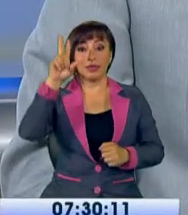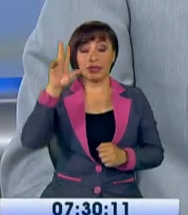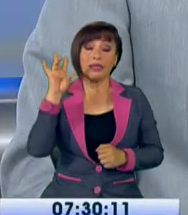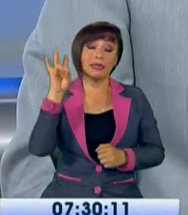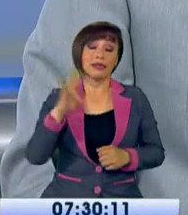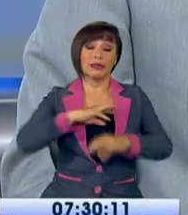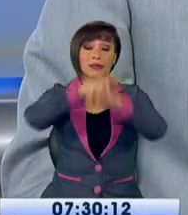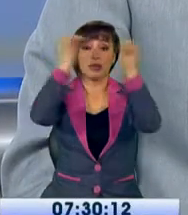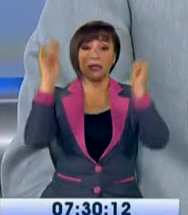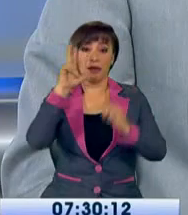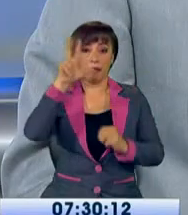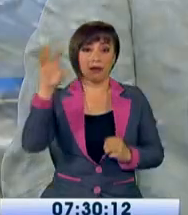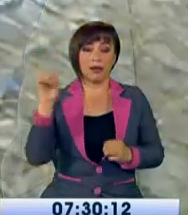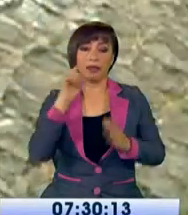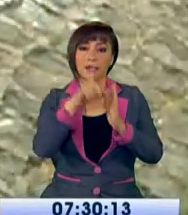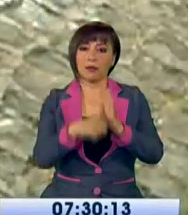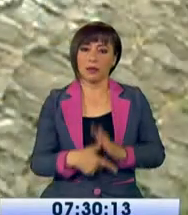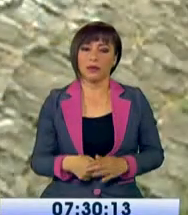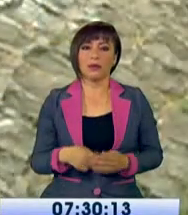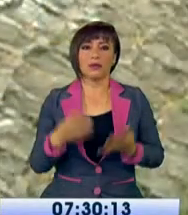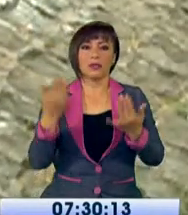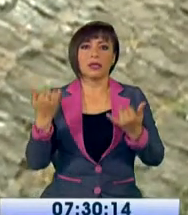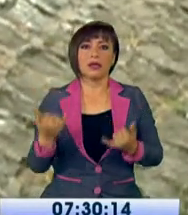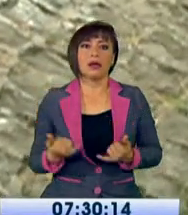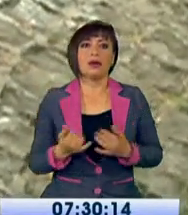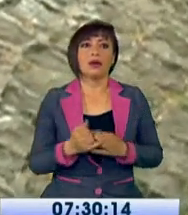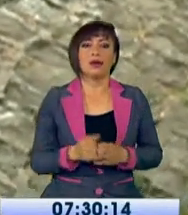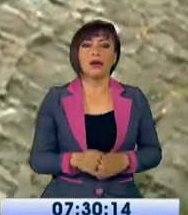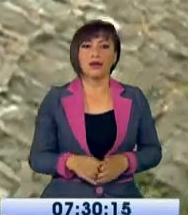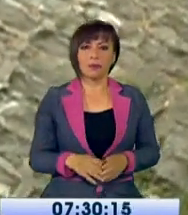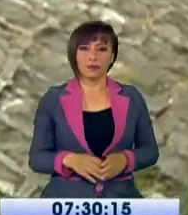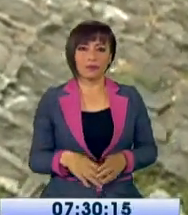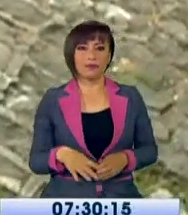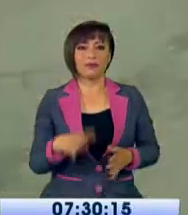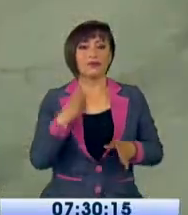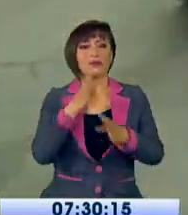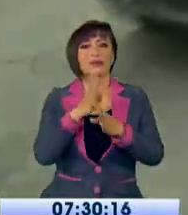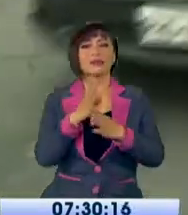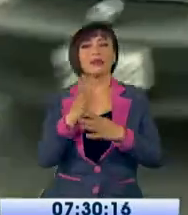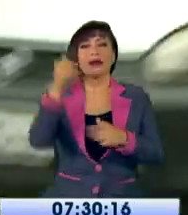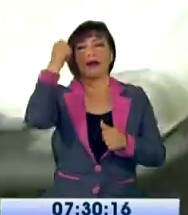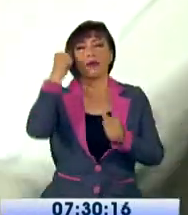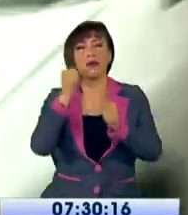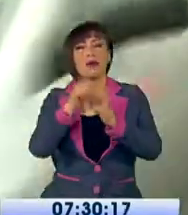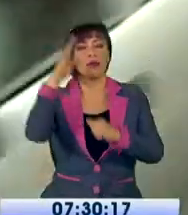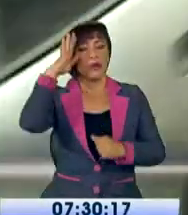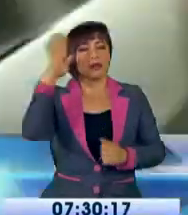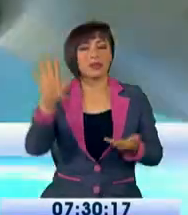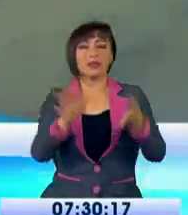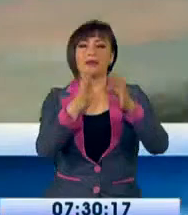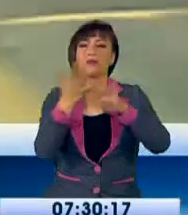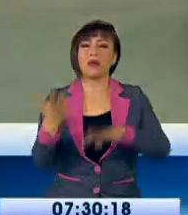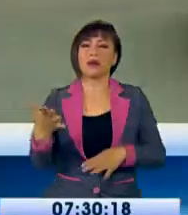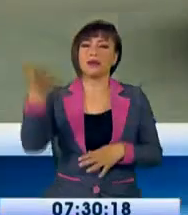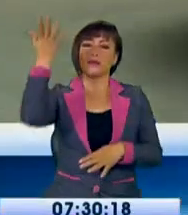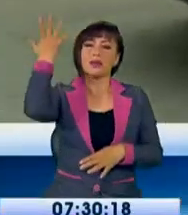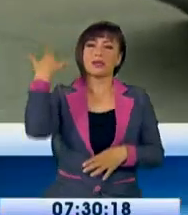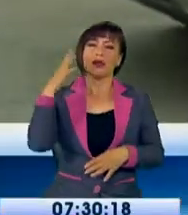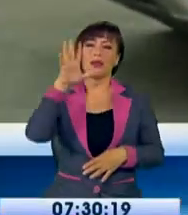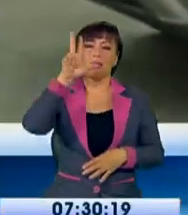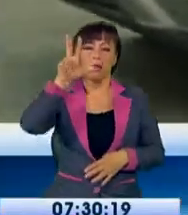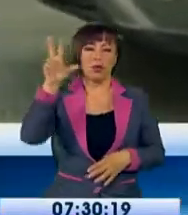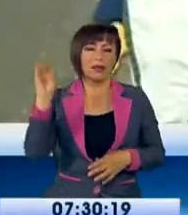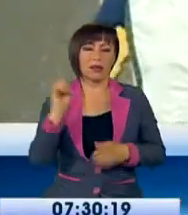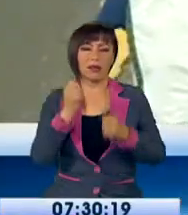7:30 a.m, la autodenominada Asamblea de Quito rindió homenaje a los policías y civiles que murieron el pasado 30 de septiembre de 2010 en la revuelta